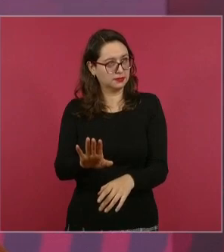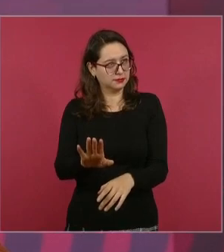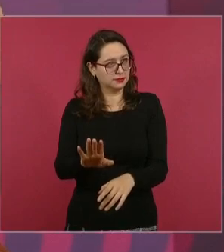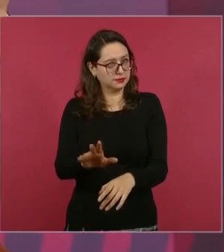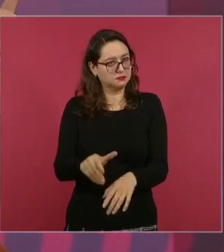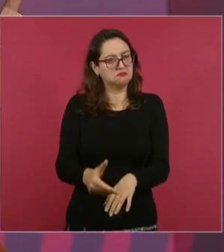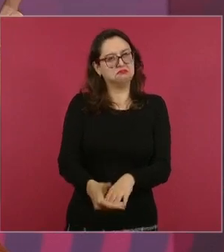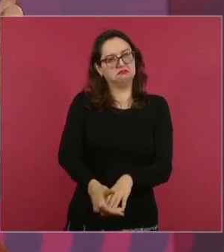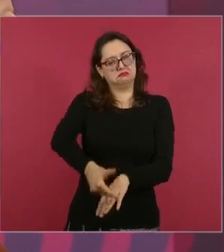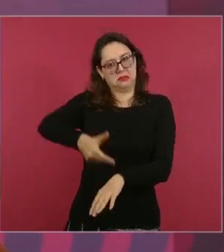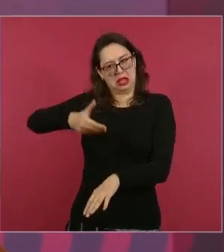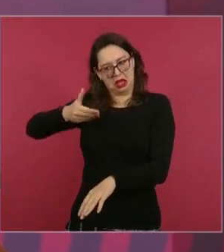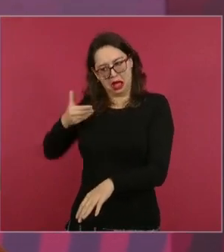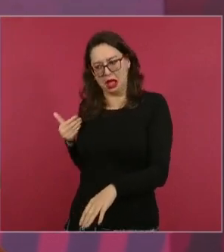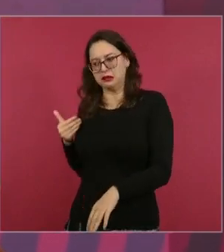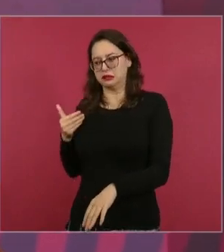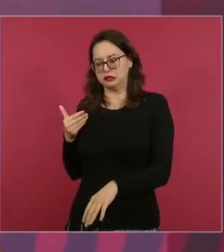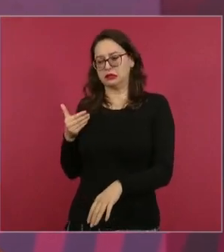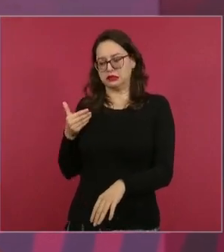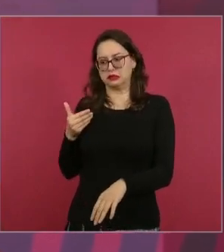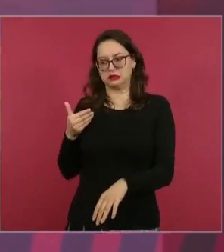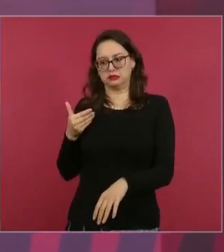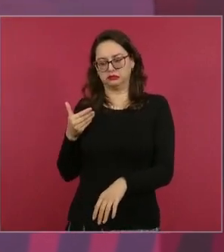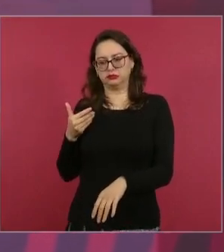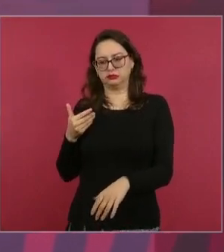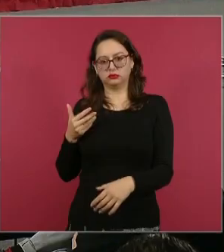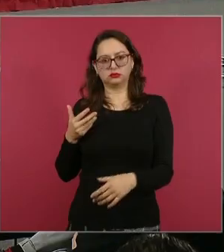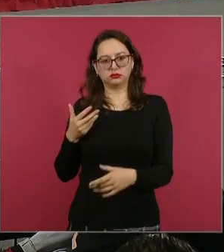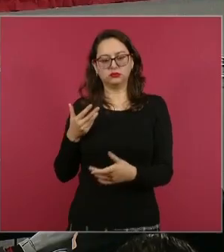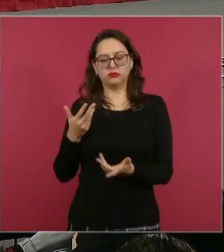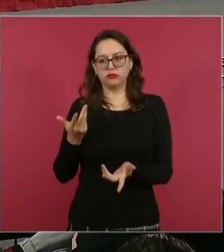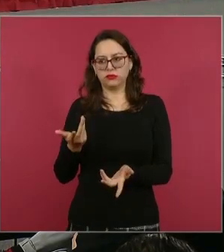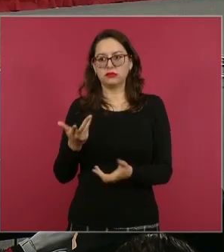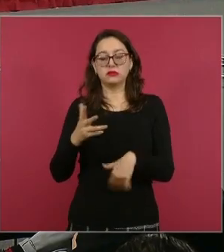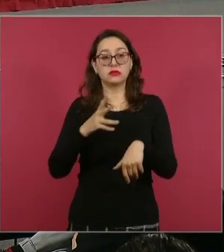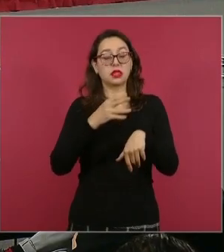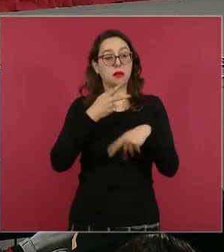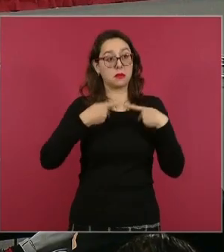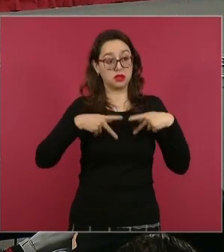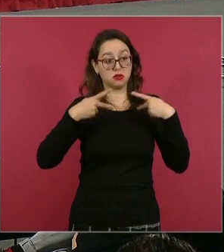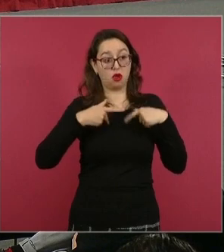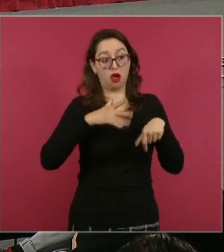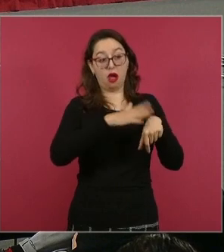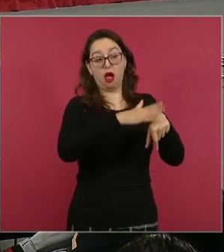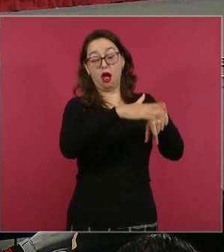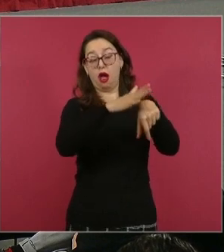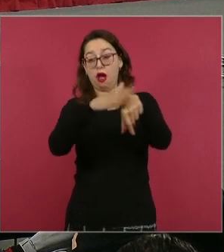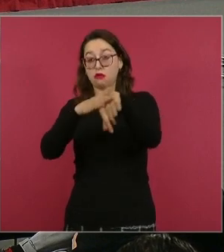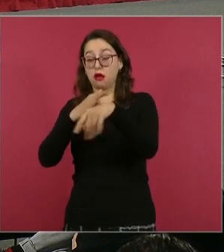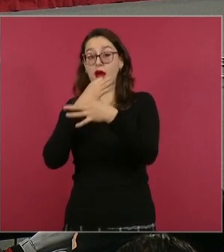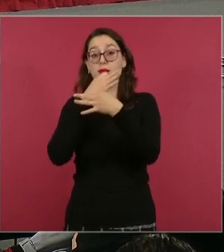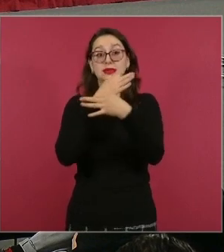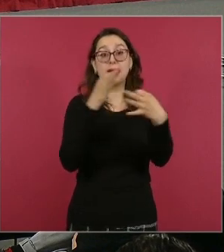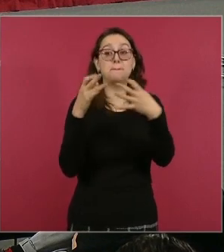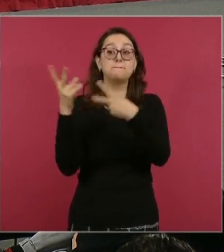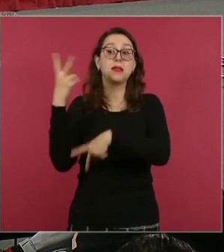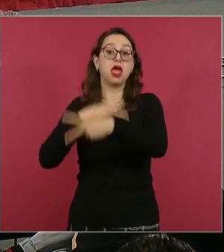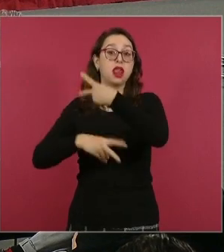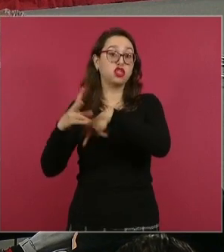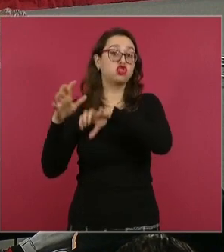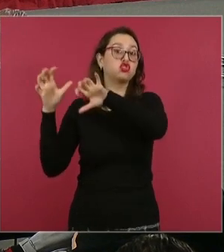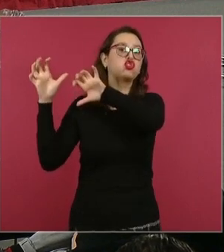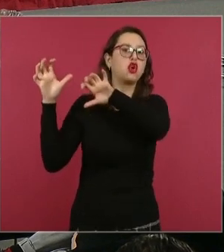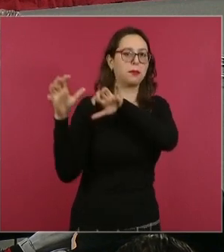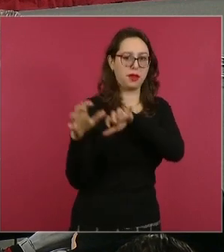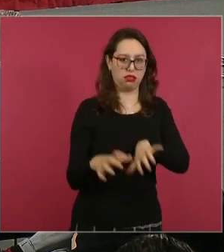antes se informó a la población hubo reuniones de todo el